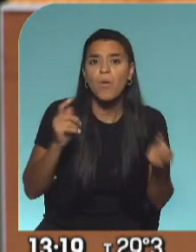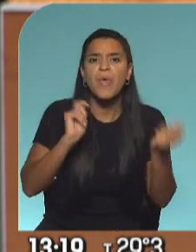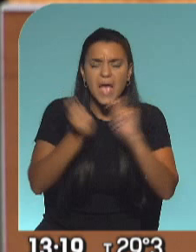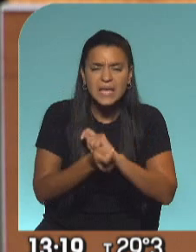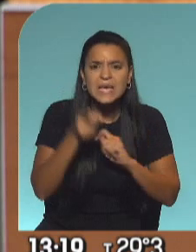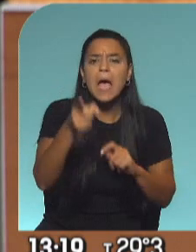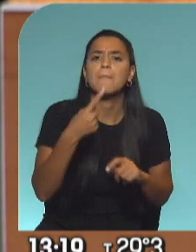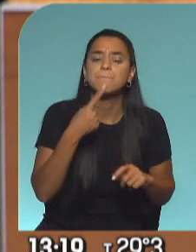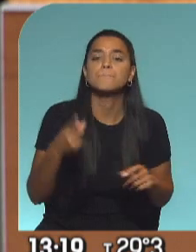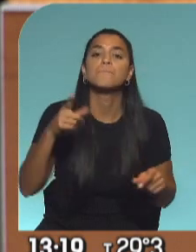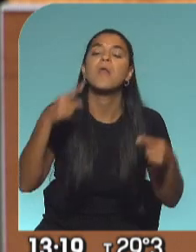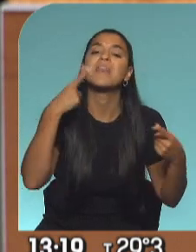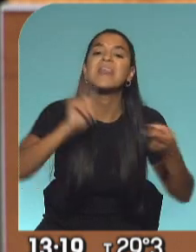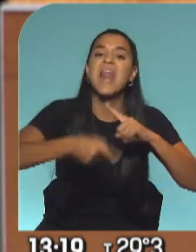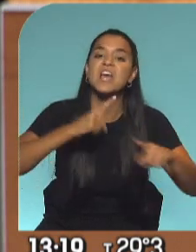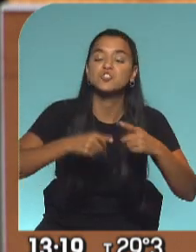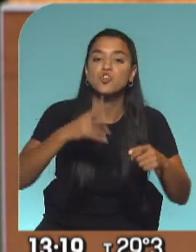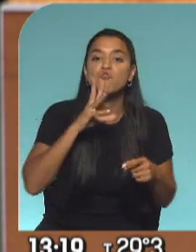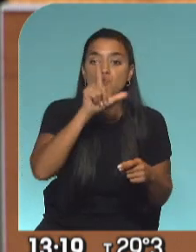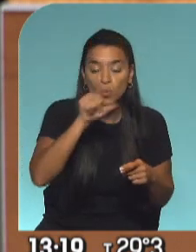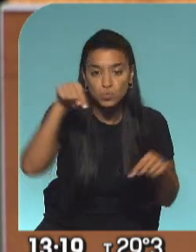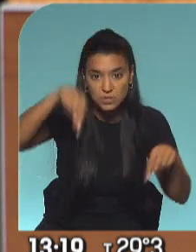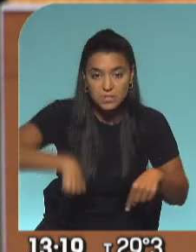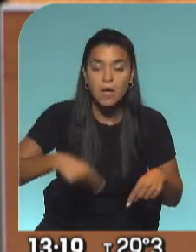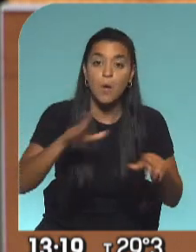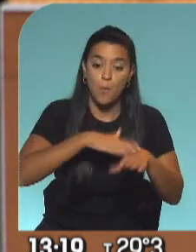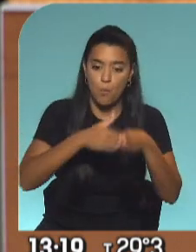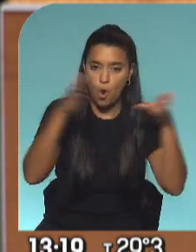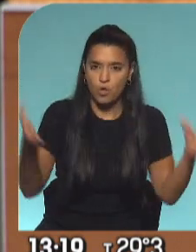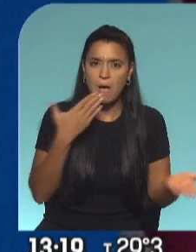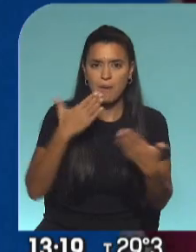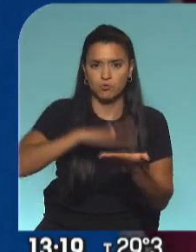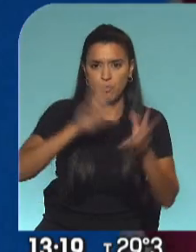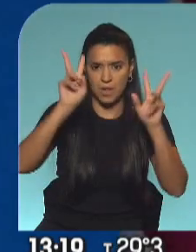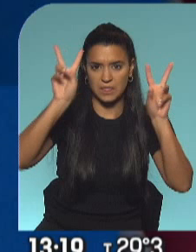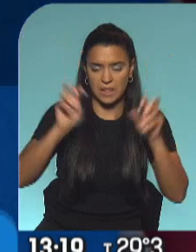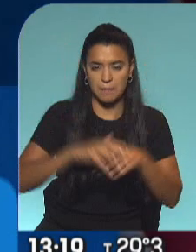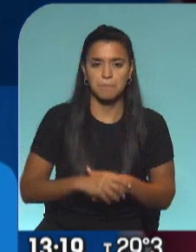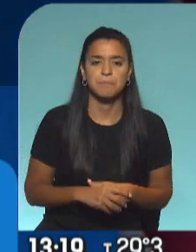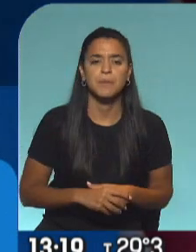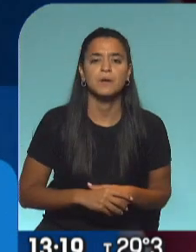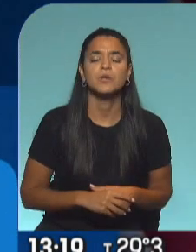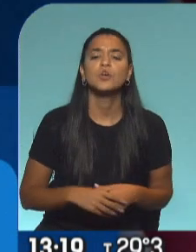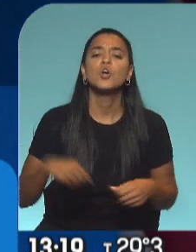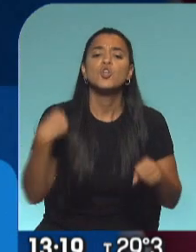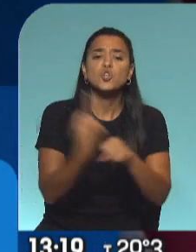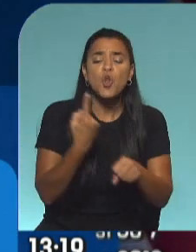relación con Rusia. Vamos a ver una serie de declaraciones y vamos a dedicar este bloque a hablar del tema. Can't let this go